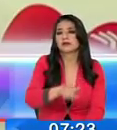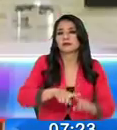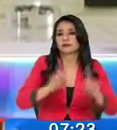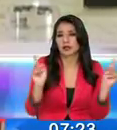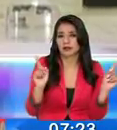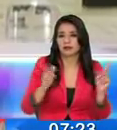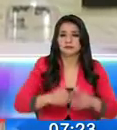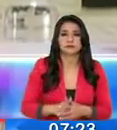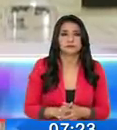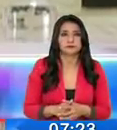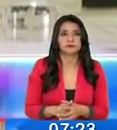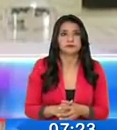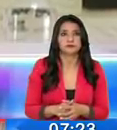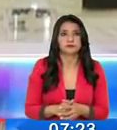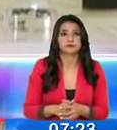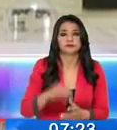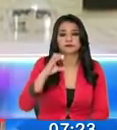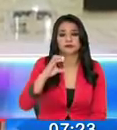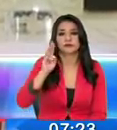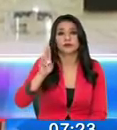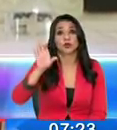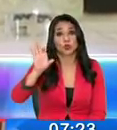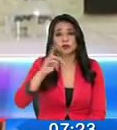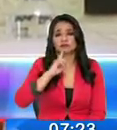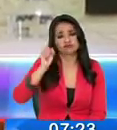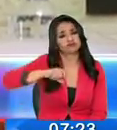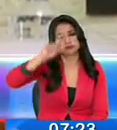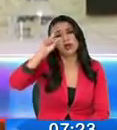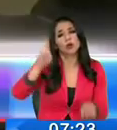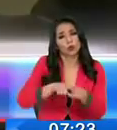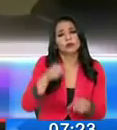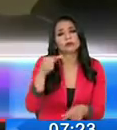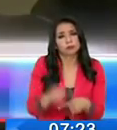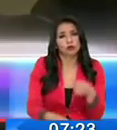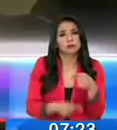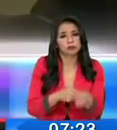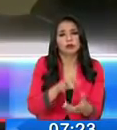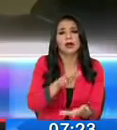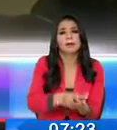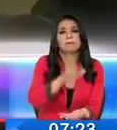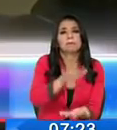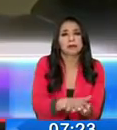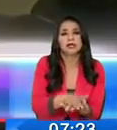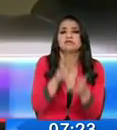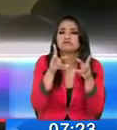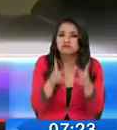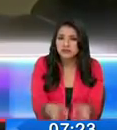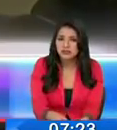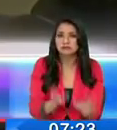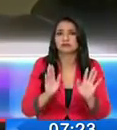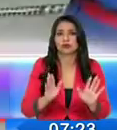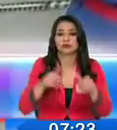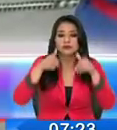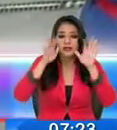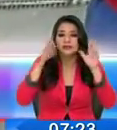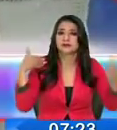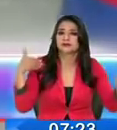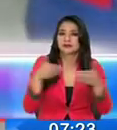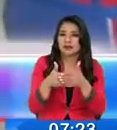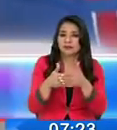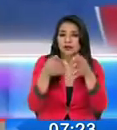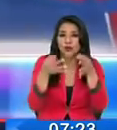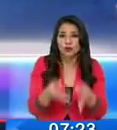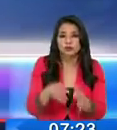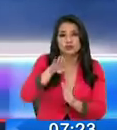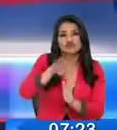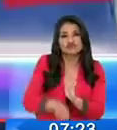diferenciado. En la CUT coinciden con la gradualidad que debía haberse aplicado con la misma prestancia de diciembre, afirman, cuando se